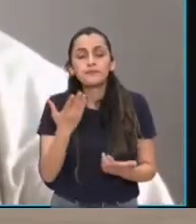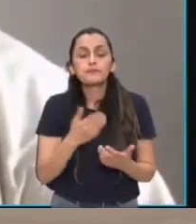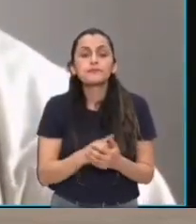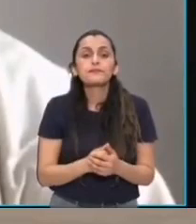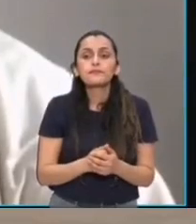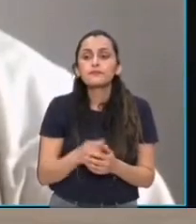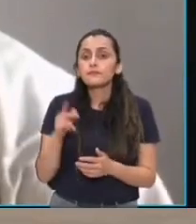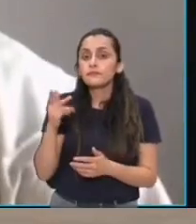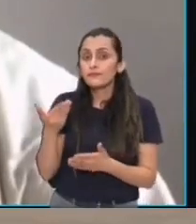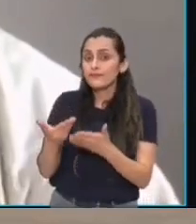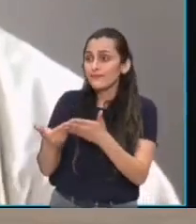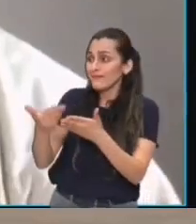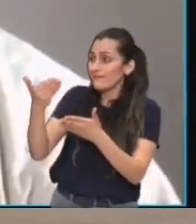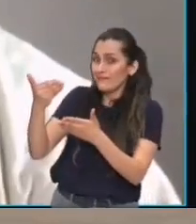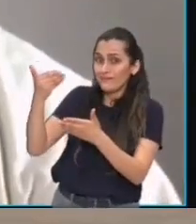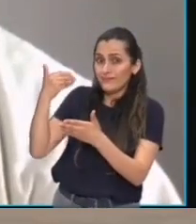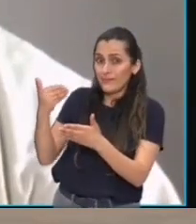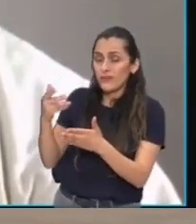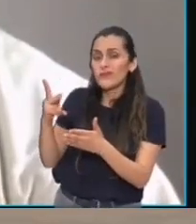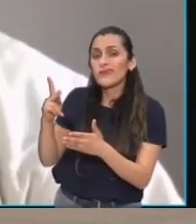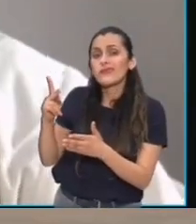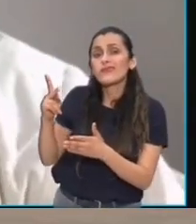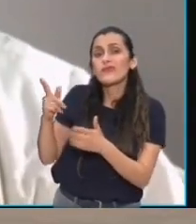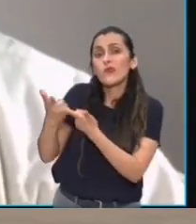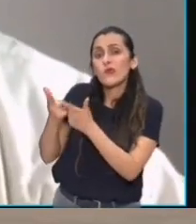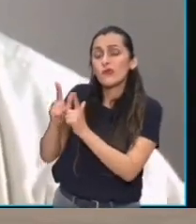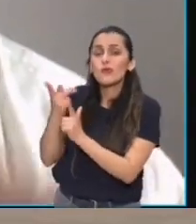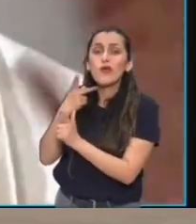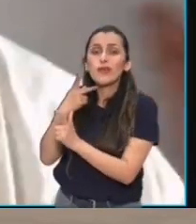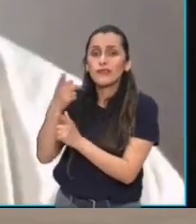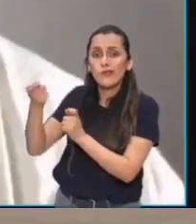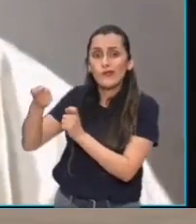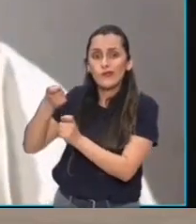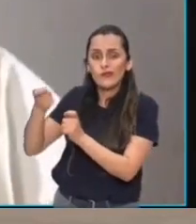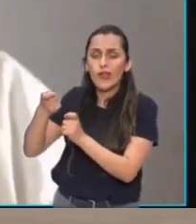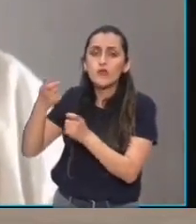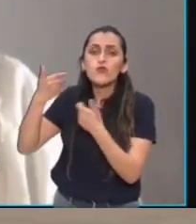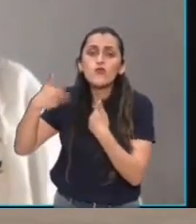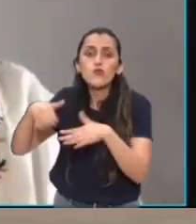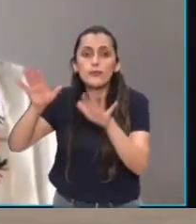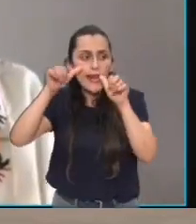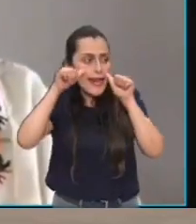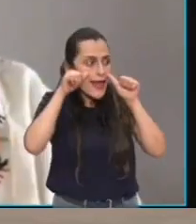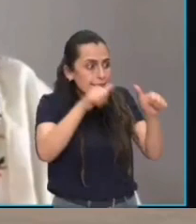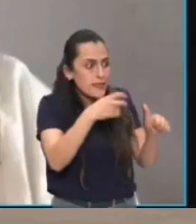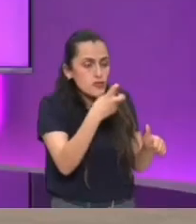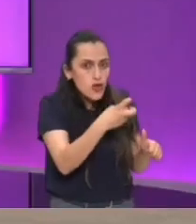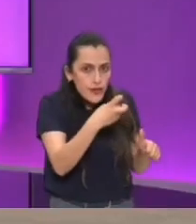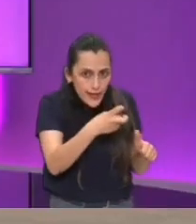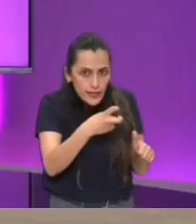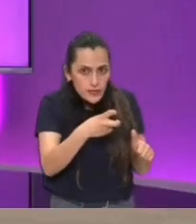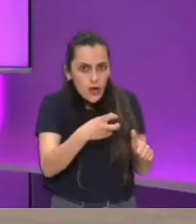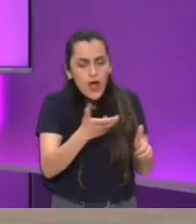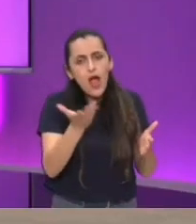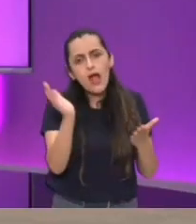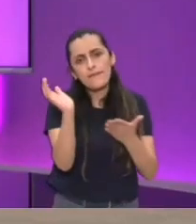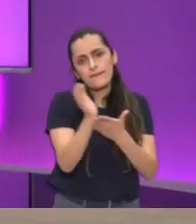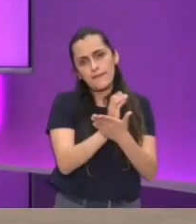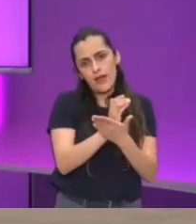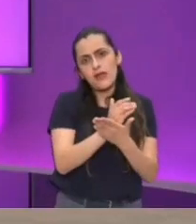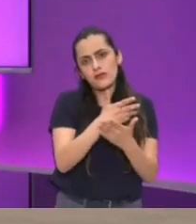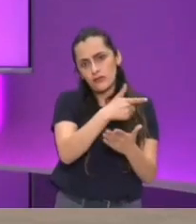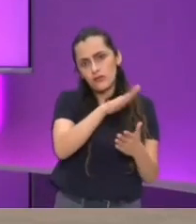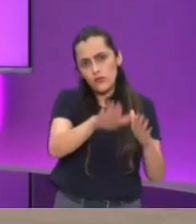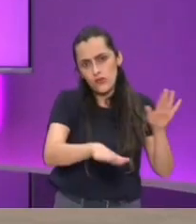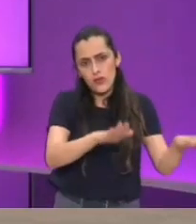los partidos que estuvieron en el poder estuvieran en la actualidad, habrían mortalidad al triple. Gracias, Rodolfo Ondarza. Toca la palabra